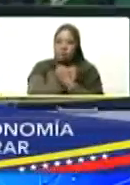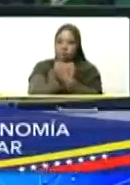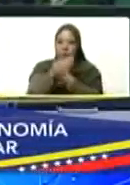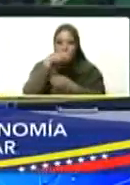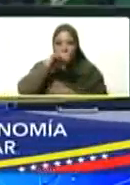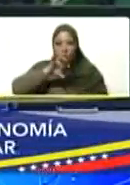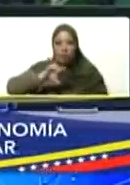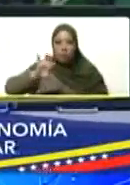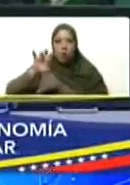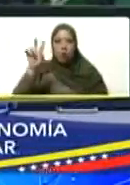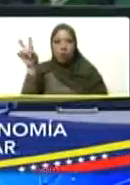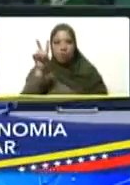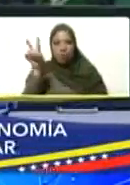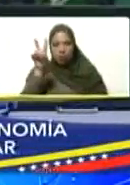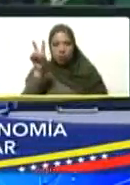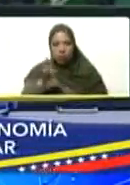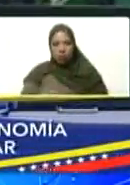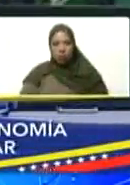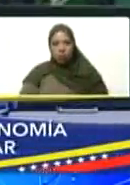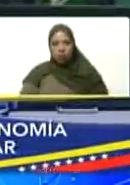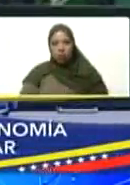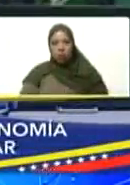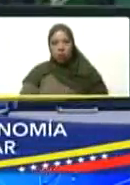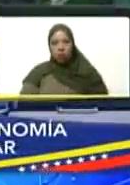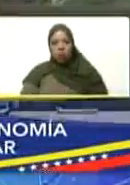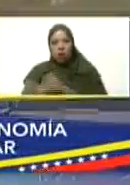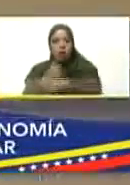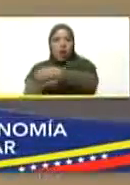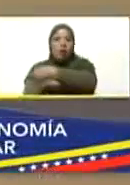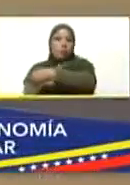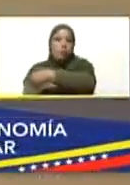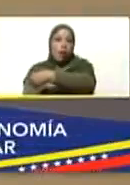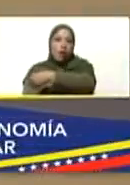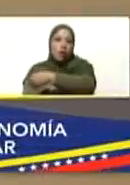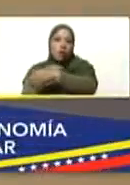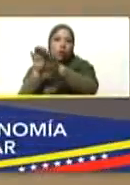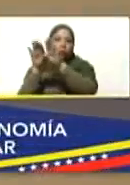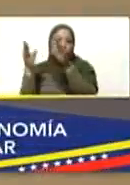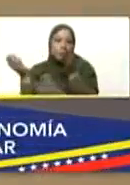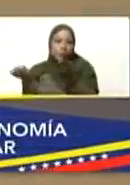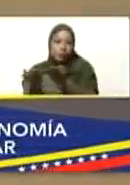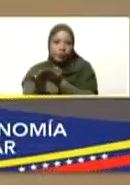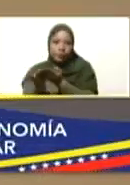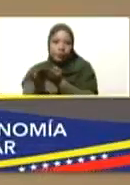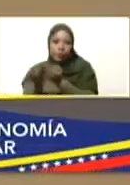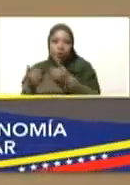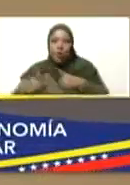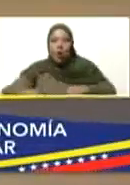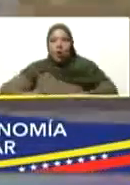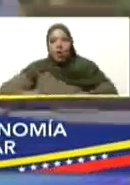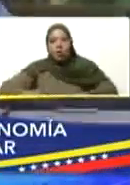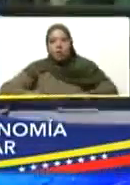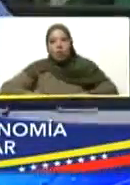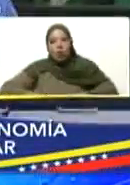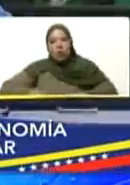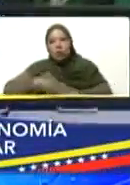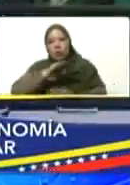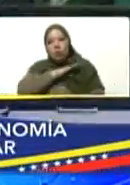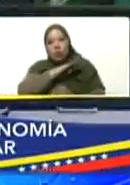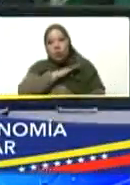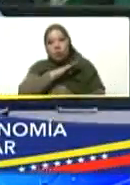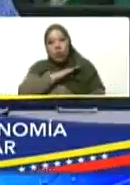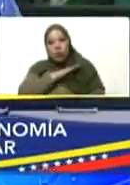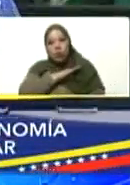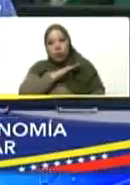Pero sobre todo, hermanos y hermanas del mundo, con esfuerzo propio, esfuerzo nuestro, Made in